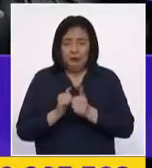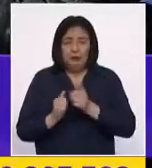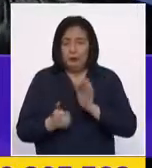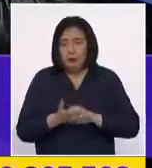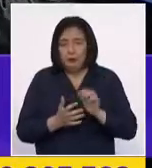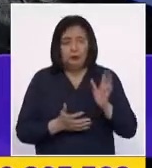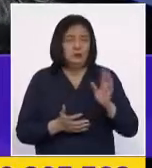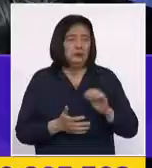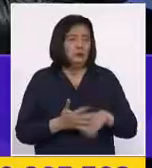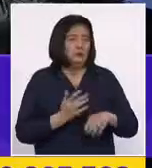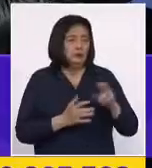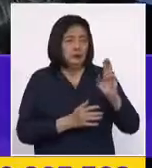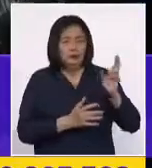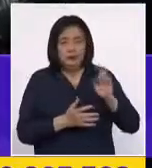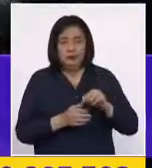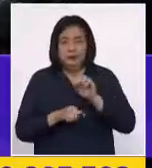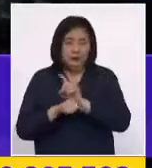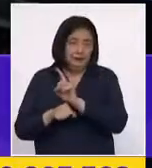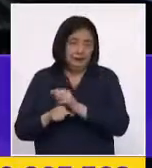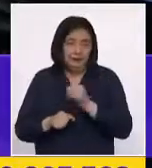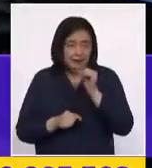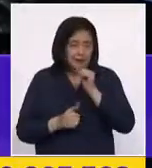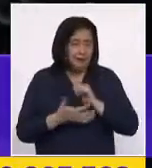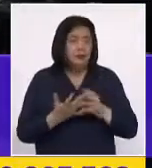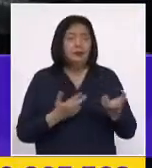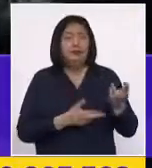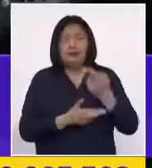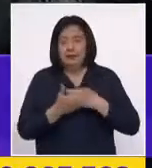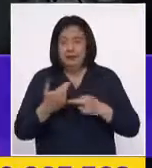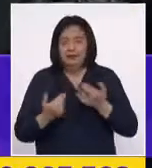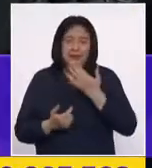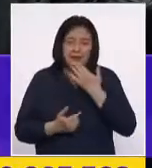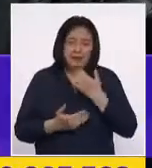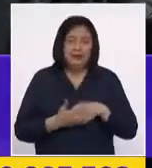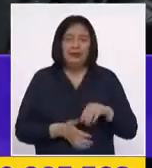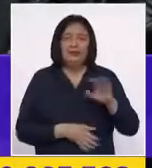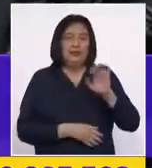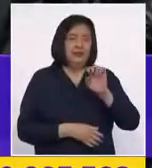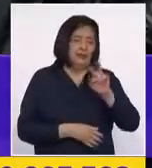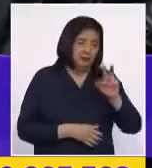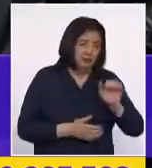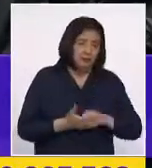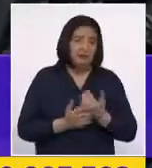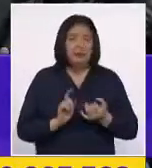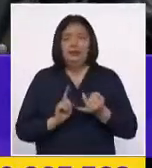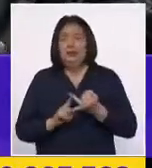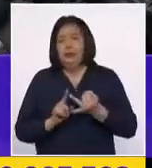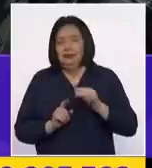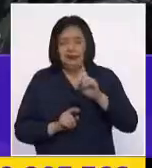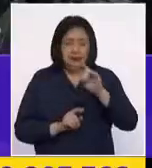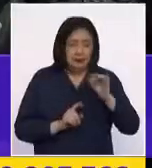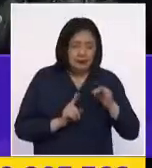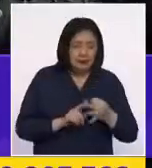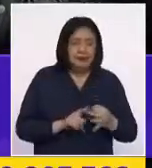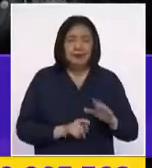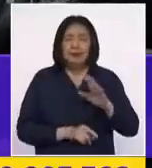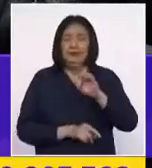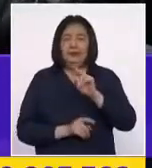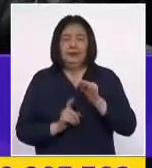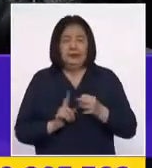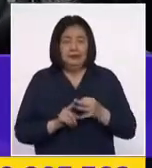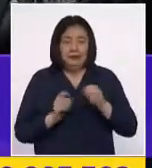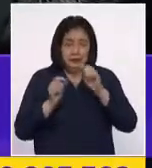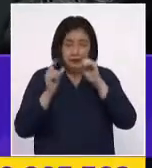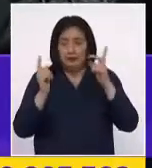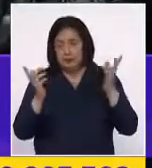A los entrenadores, que en esta oportunidad vuelven, ¿no? La maestra Eva Young, Daniela Darcourt, Cristian Yaipen, y hay